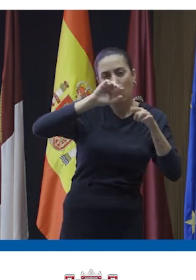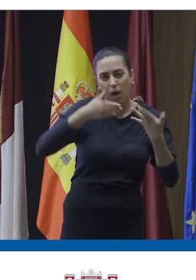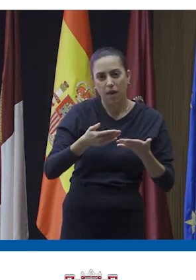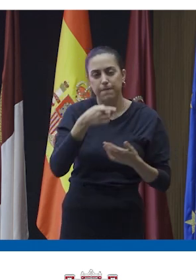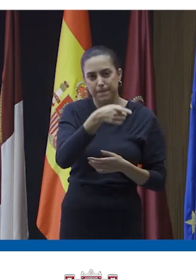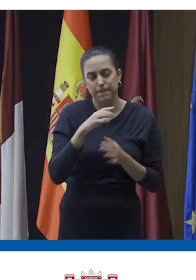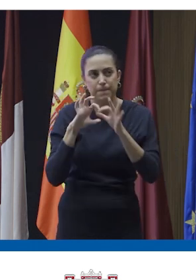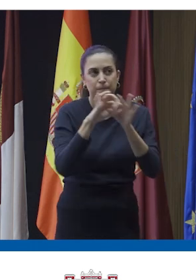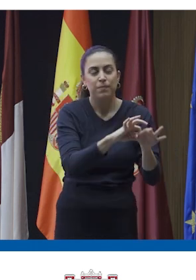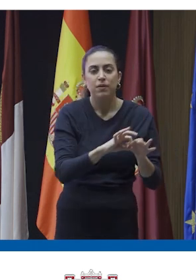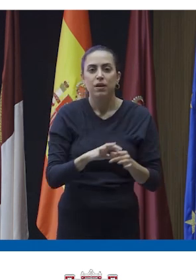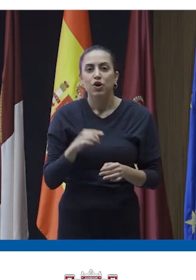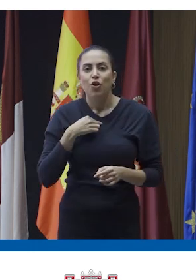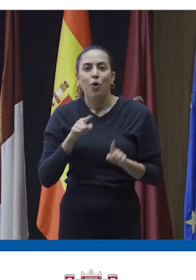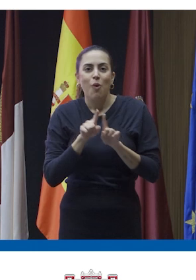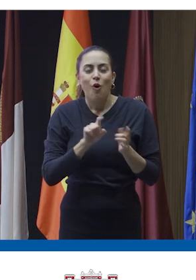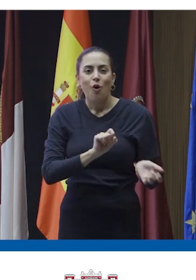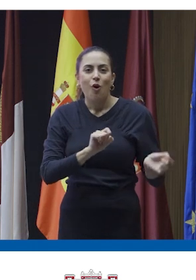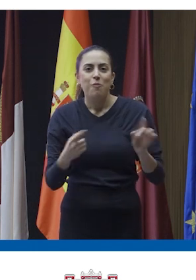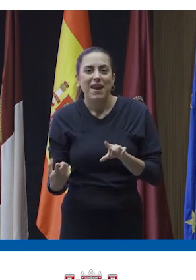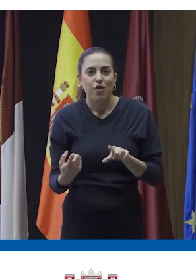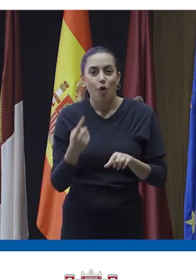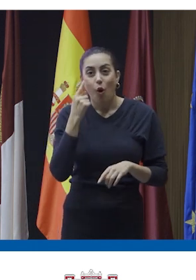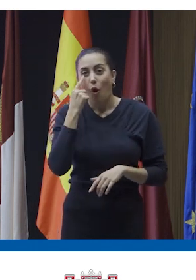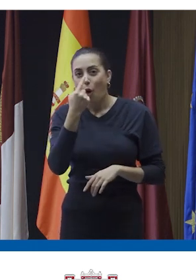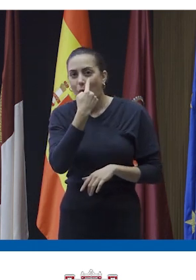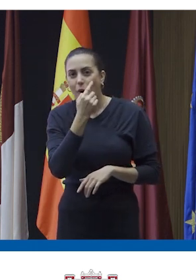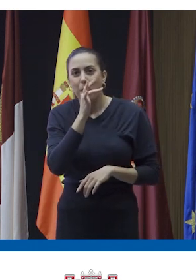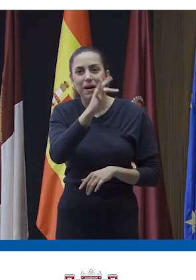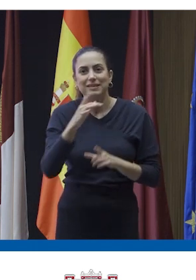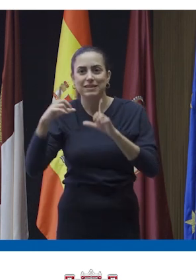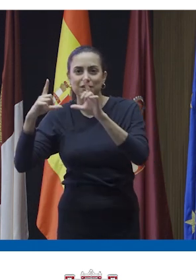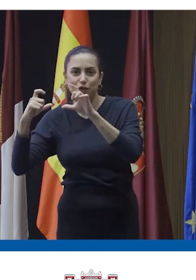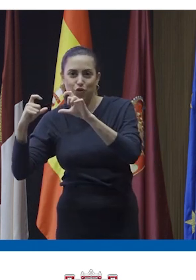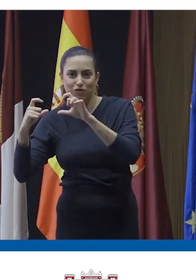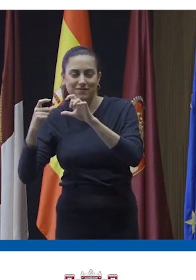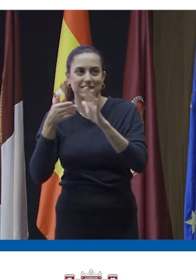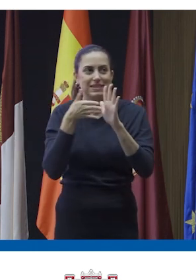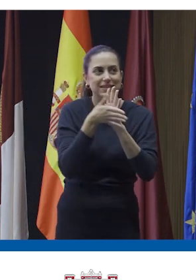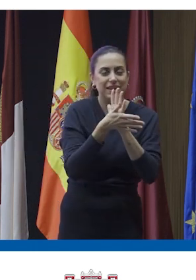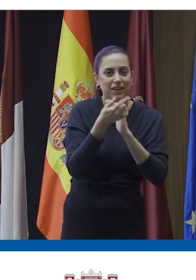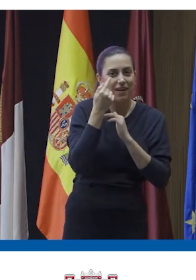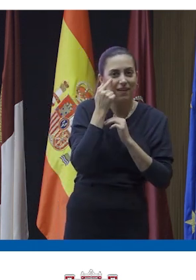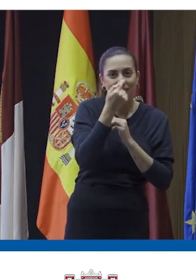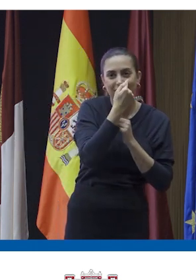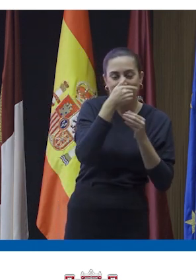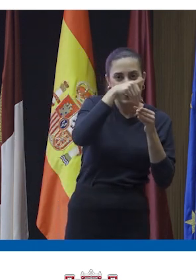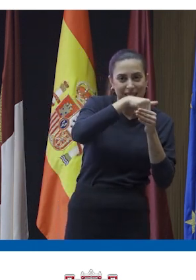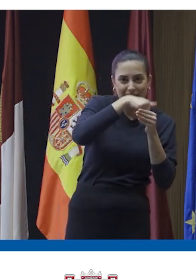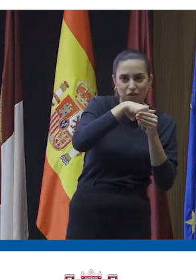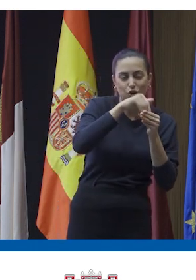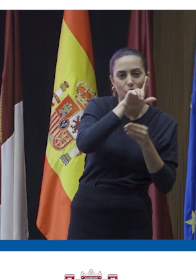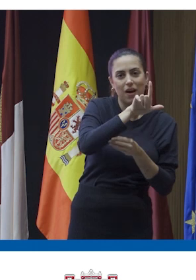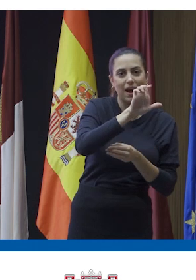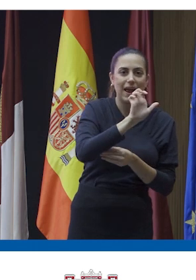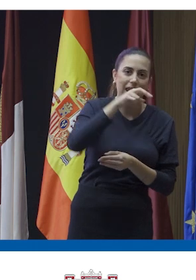analogía entre pues el ojo y una cámara de fotos, ¿no? En el que nuestras lentes del ojo, que son el objetivo, tanto el cristalino